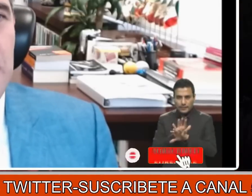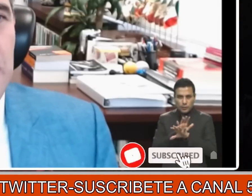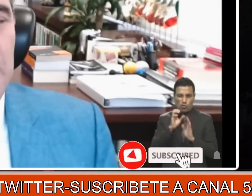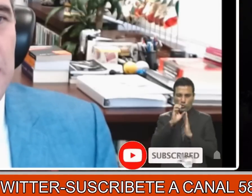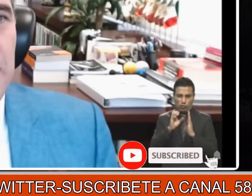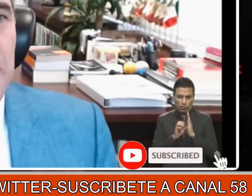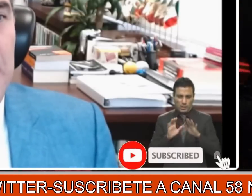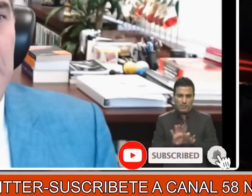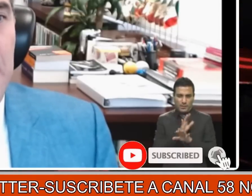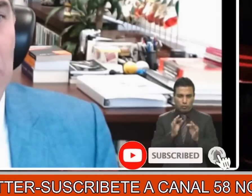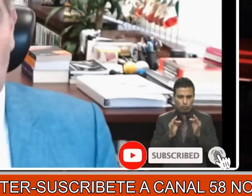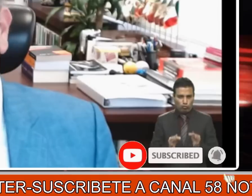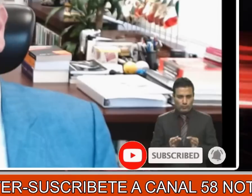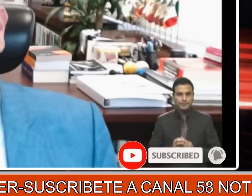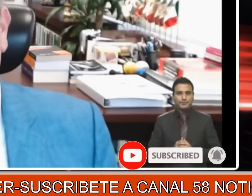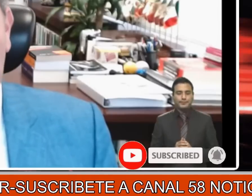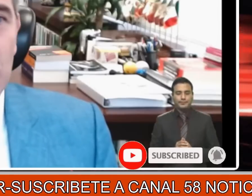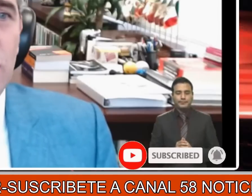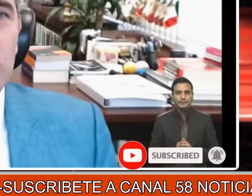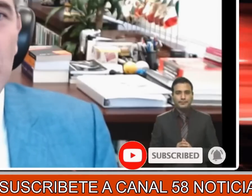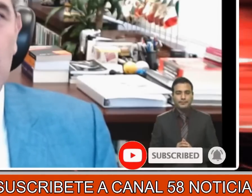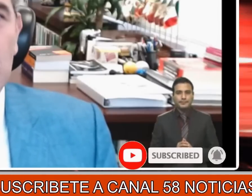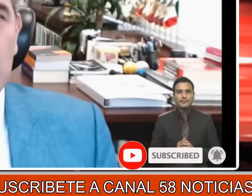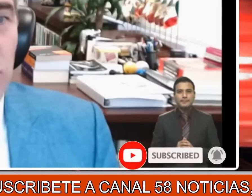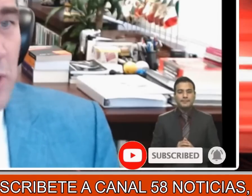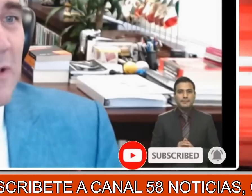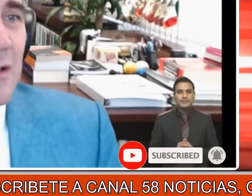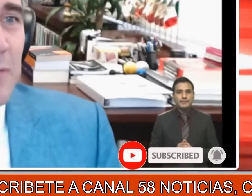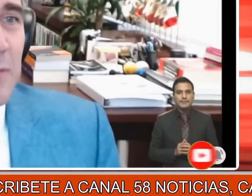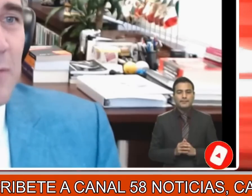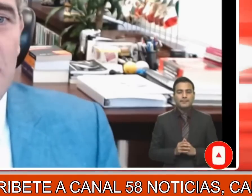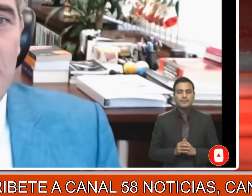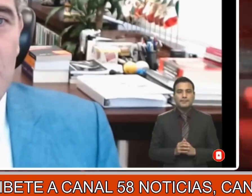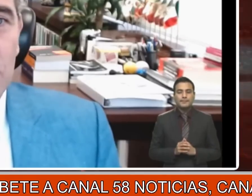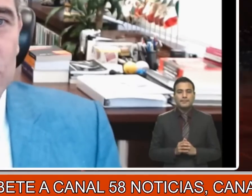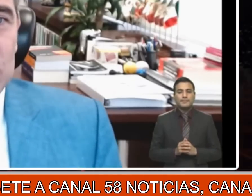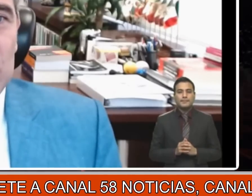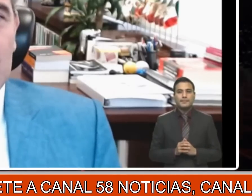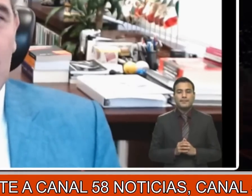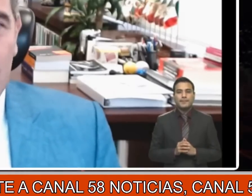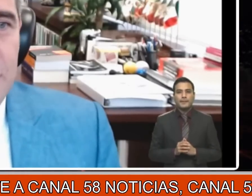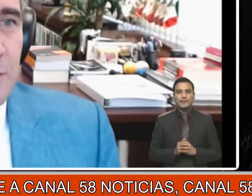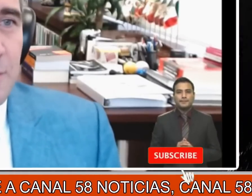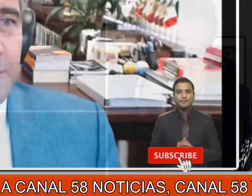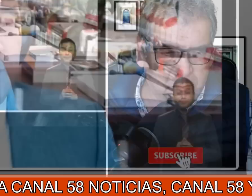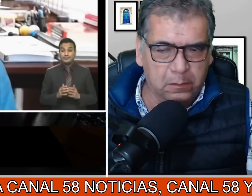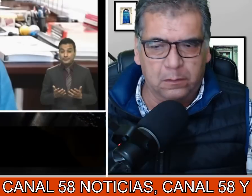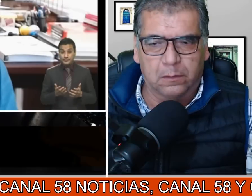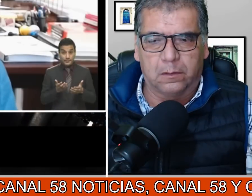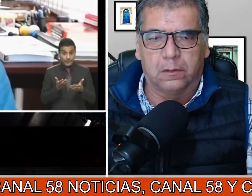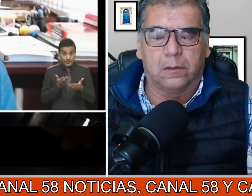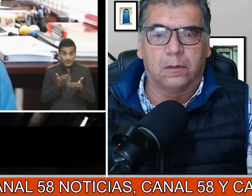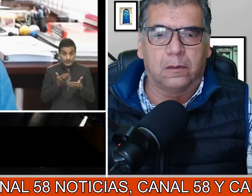ellas pero en este momento en este contexto creo que precisamente si se es